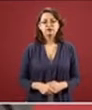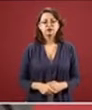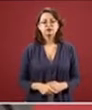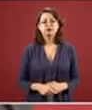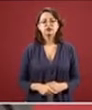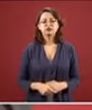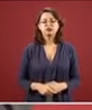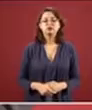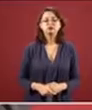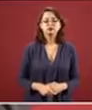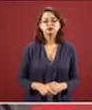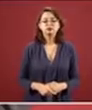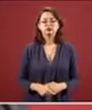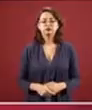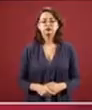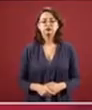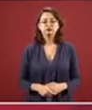Sí hay